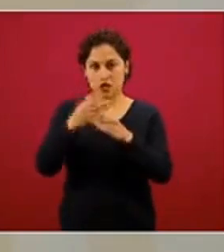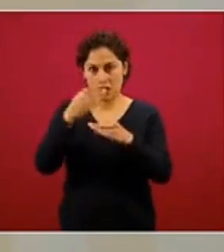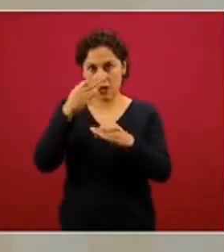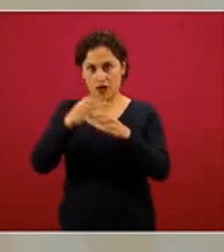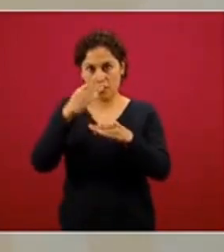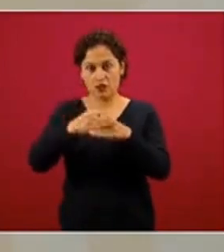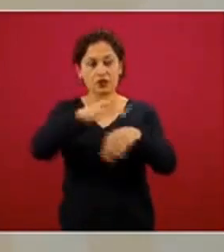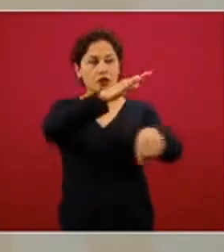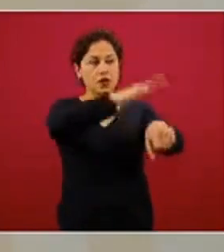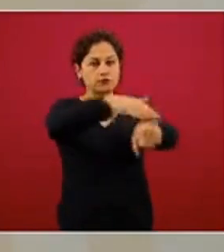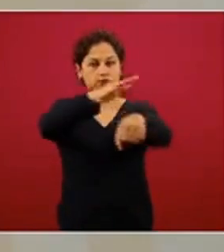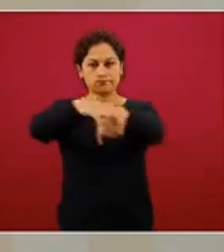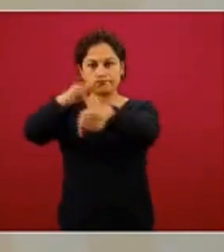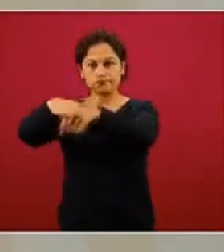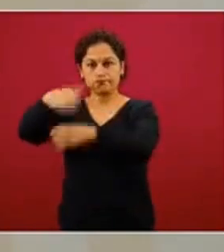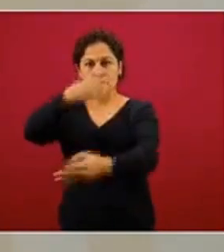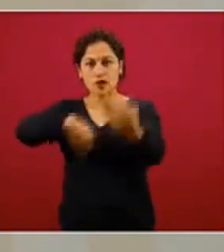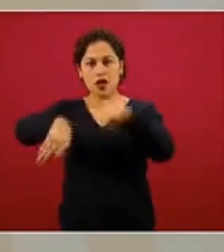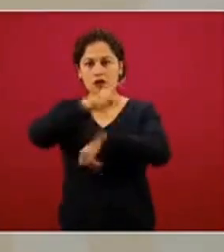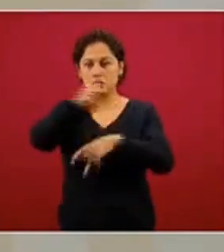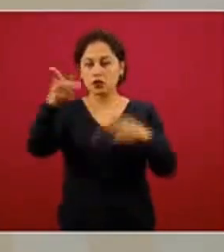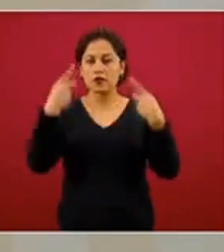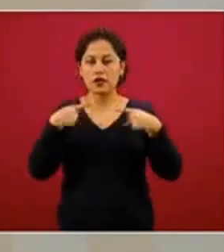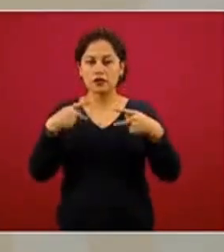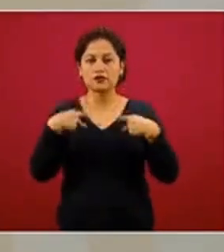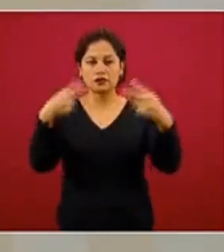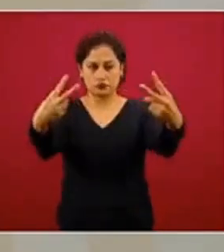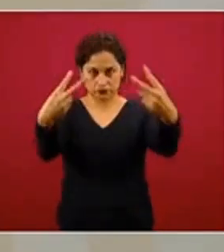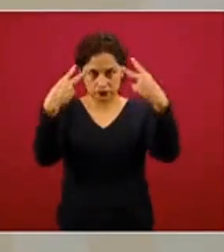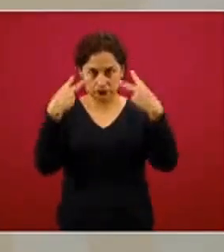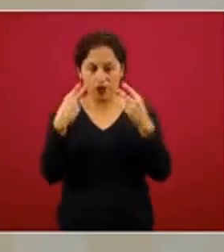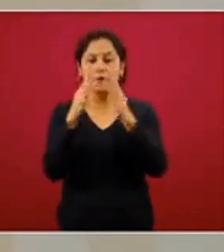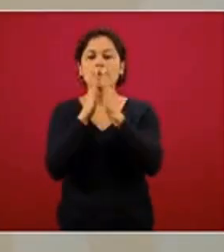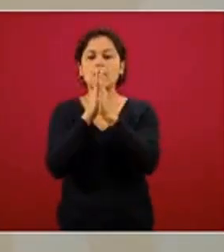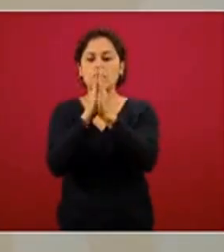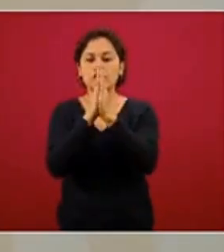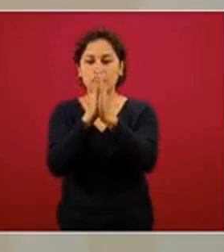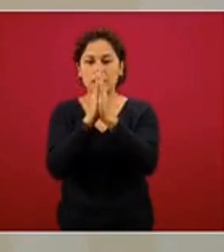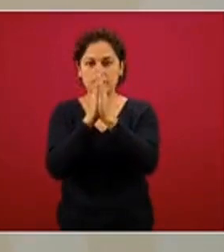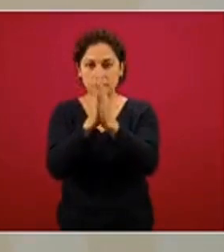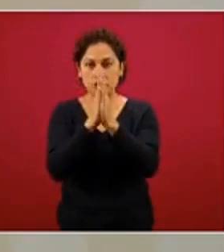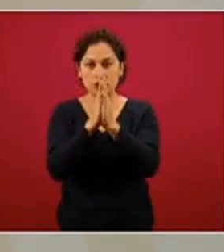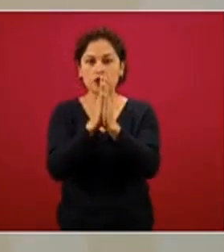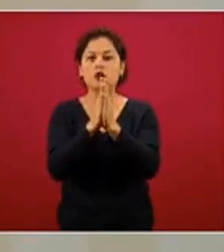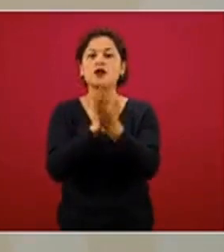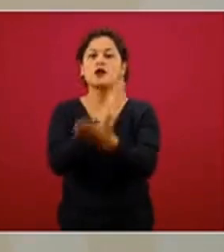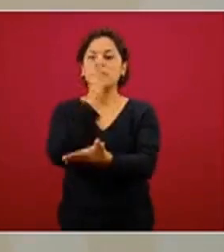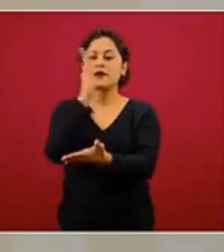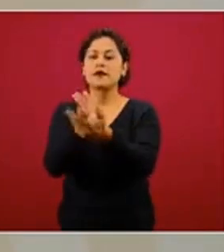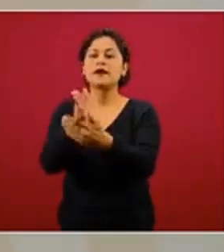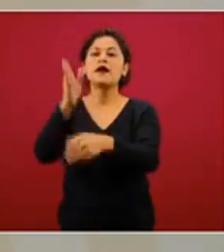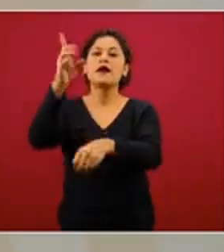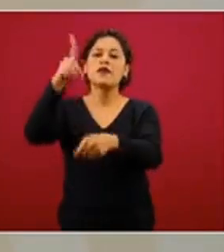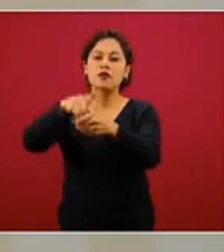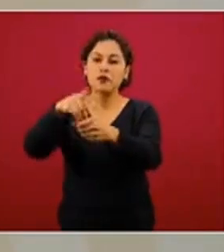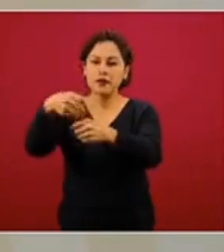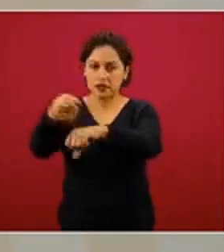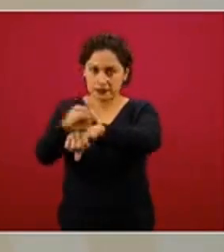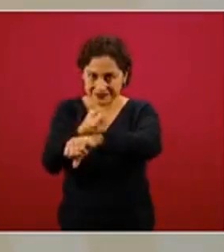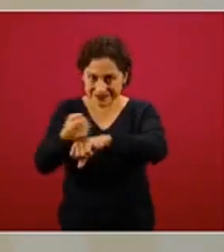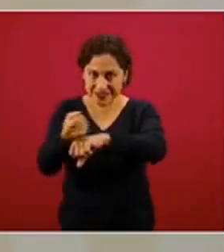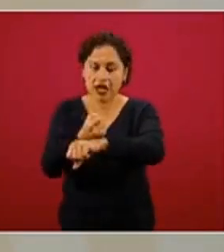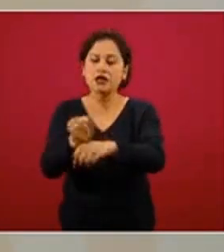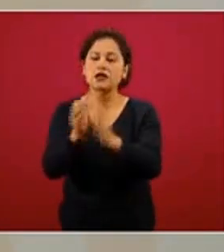escucha la ciudadanía, a donar sangre. A donar sangre es muy importante. La donación de sangre más útil es la